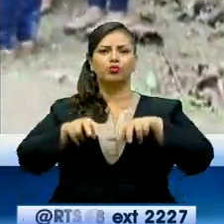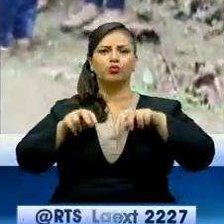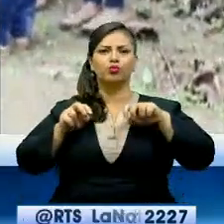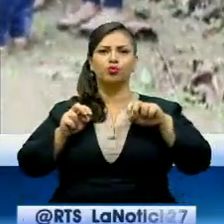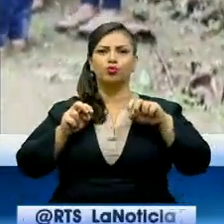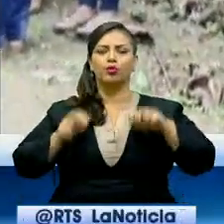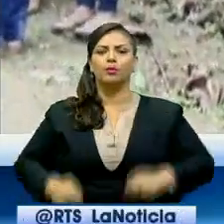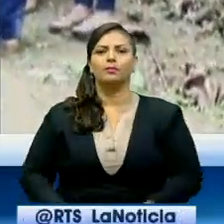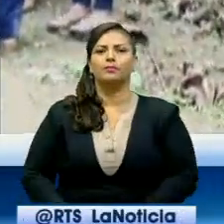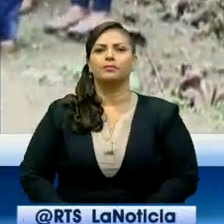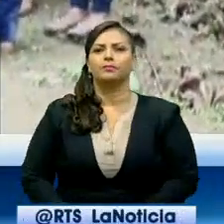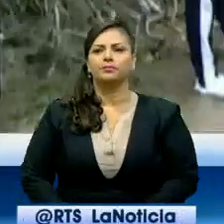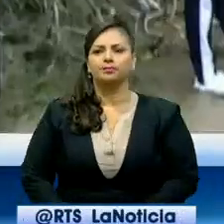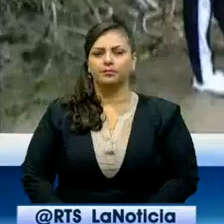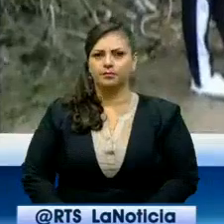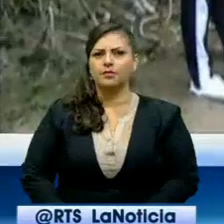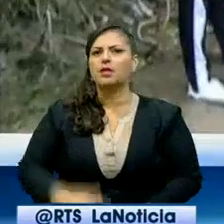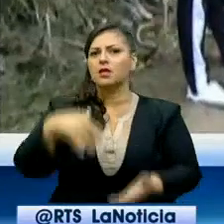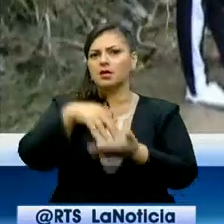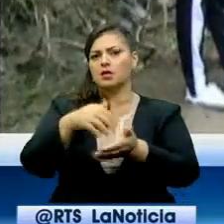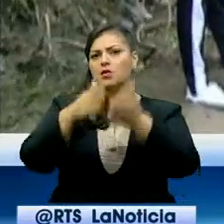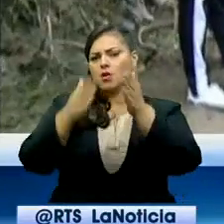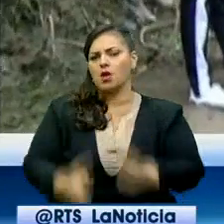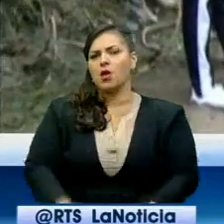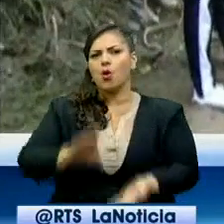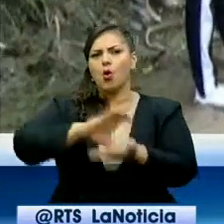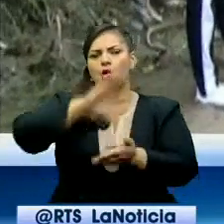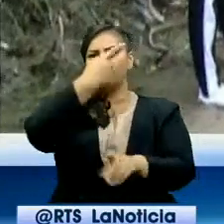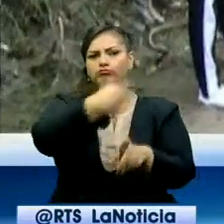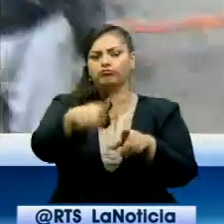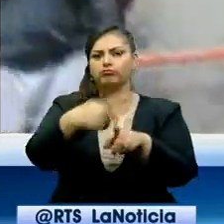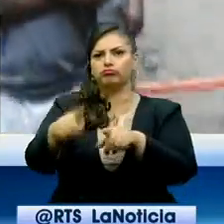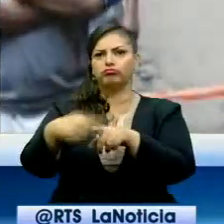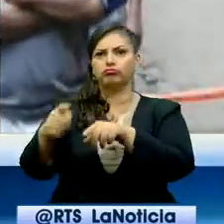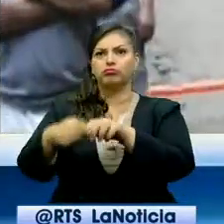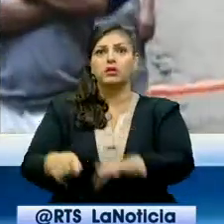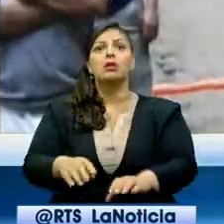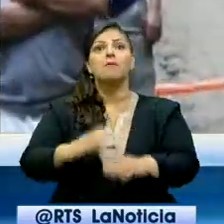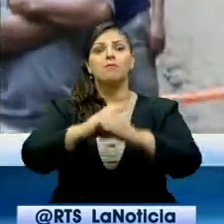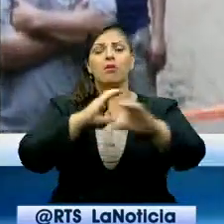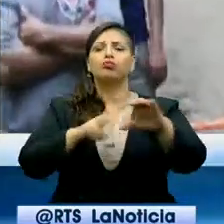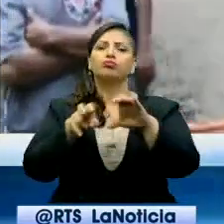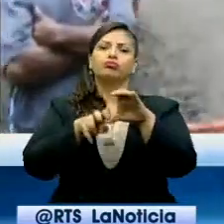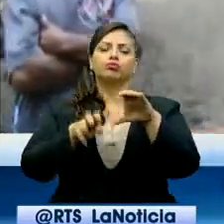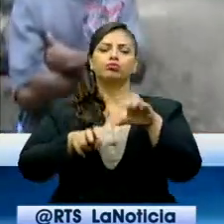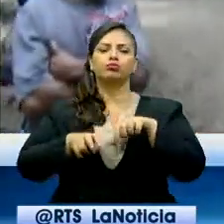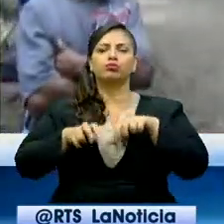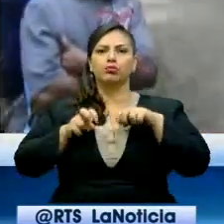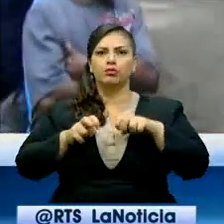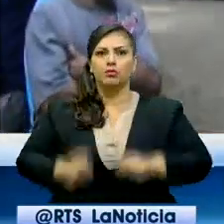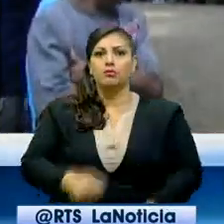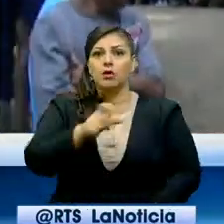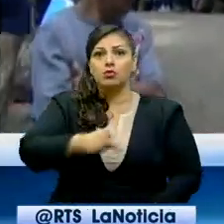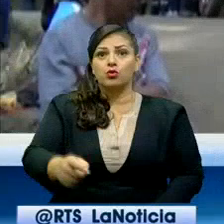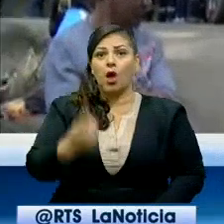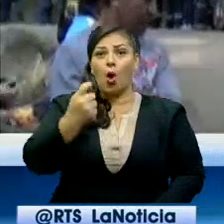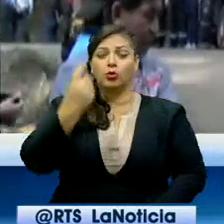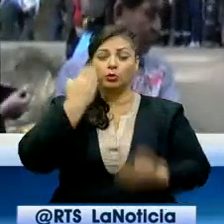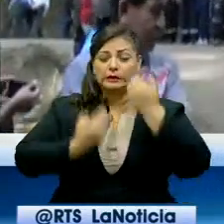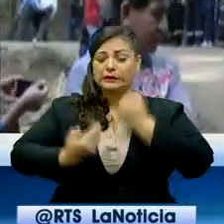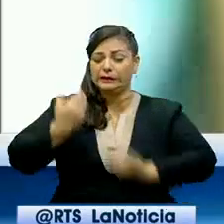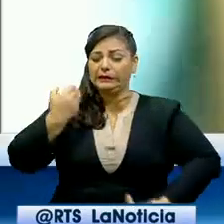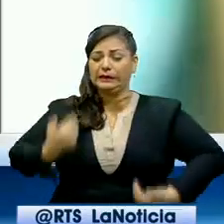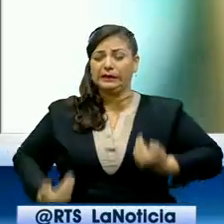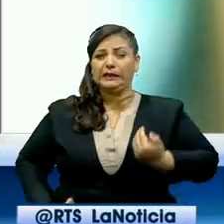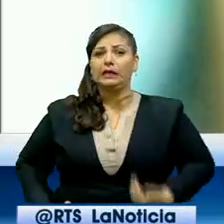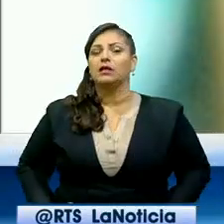la mayoría de ellas eran estudiantes de diferentes colegios, de las cuales 11 resultaron con heridas leves y un adolescente